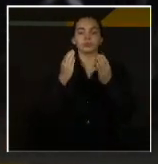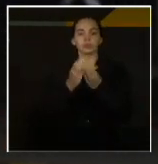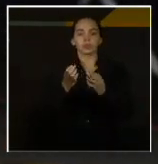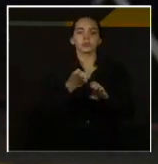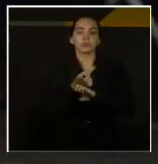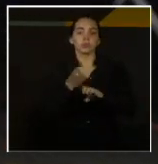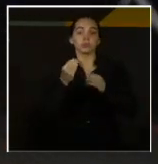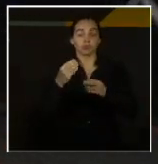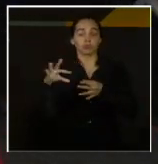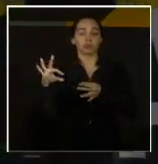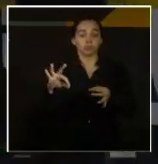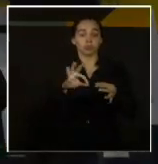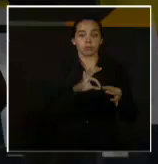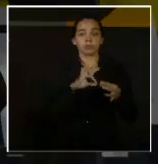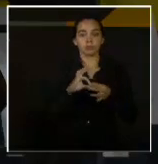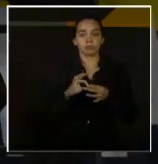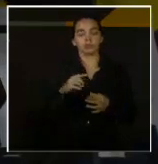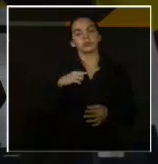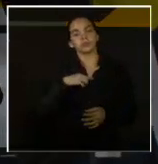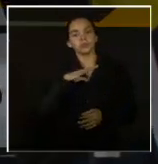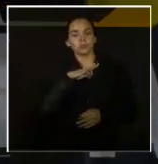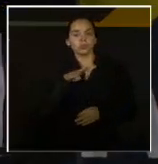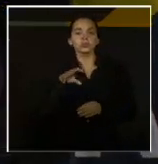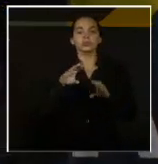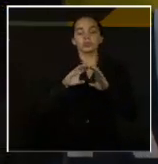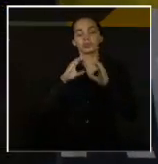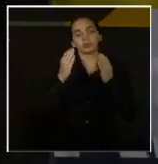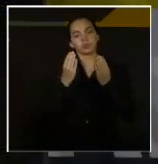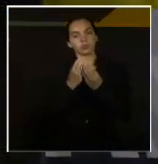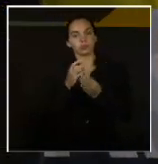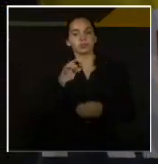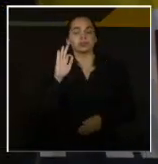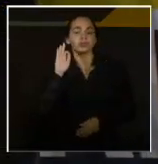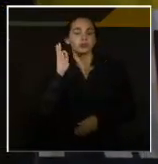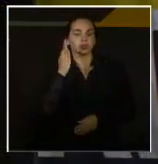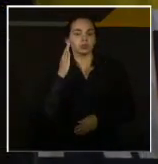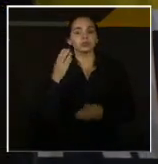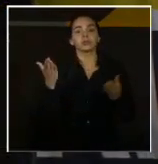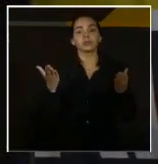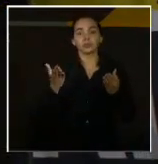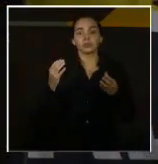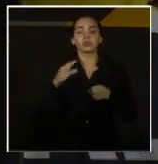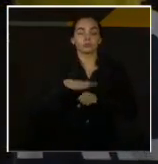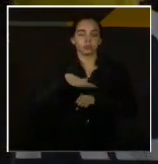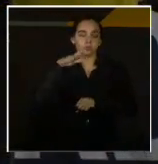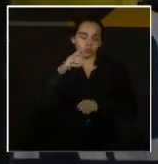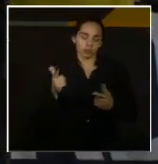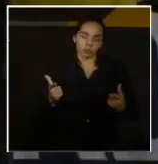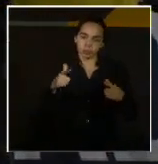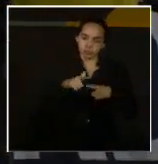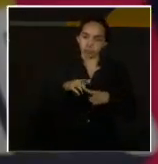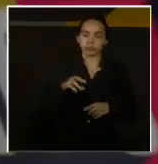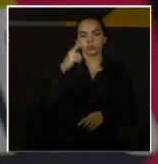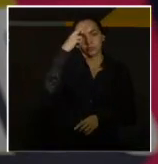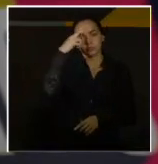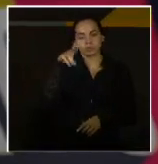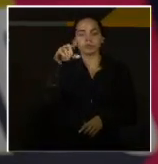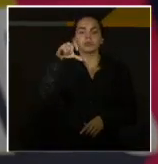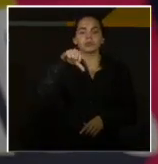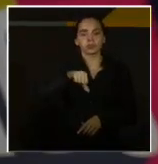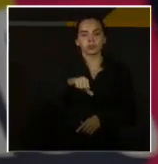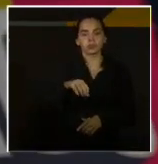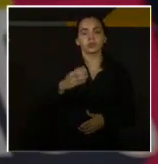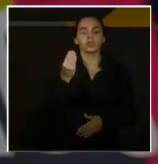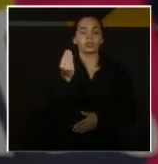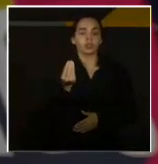de coincidencias. Me tocó ser parte de un Congreso Federal en donde hubo también grandes coincidencias. El México de hoy